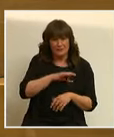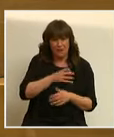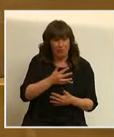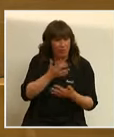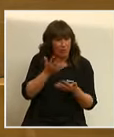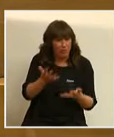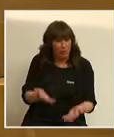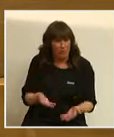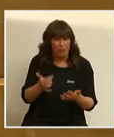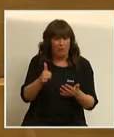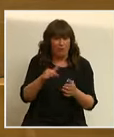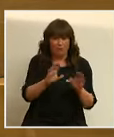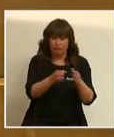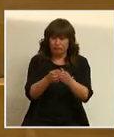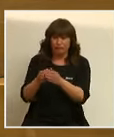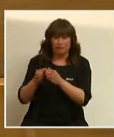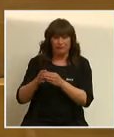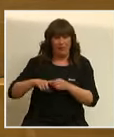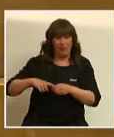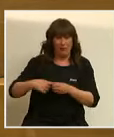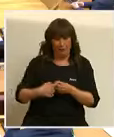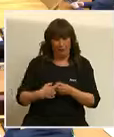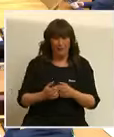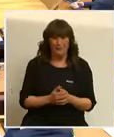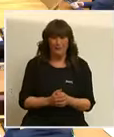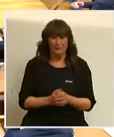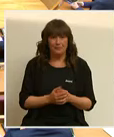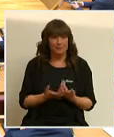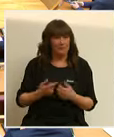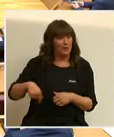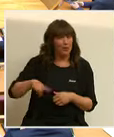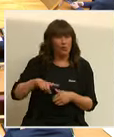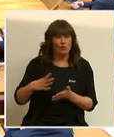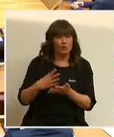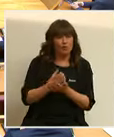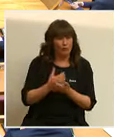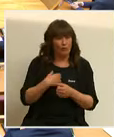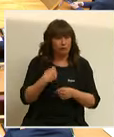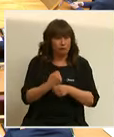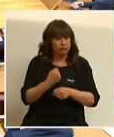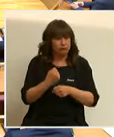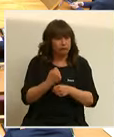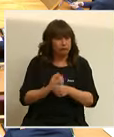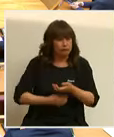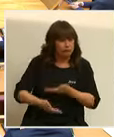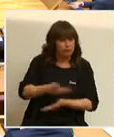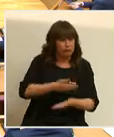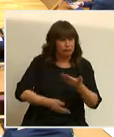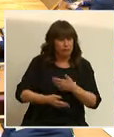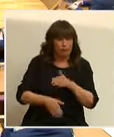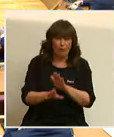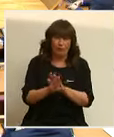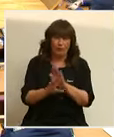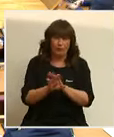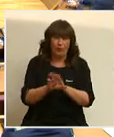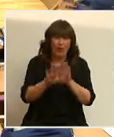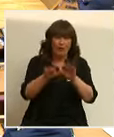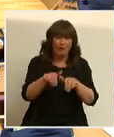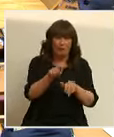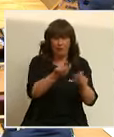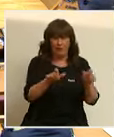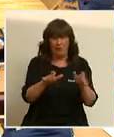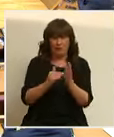que participaron en el mismo. Seguiremos trabajando todos codo con codo por todos los valencianos. Muchas gracias.